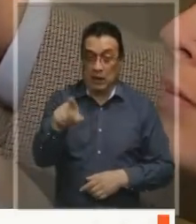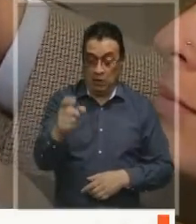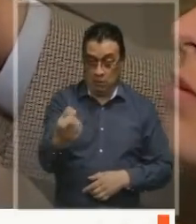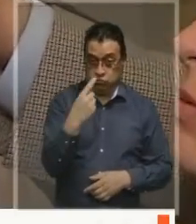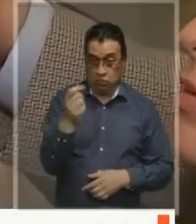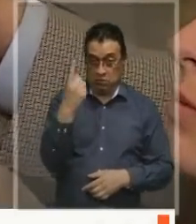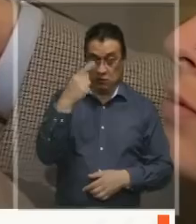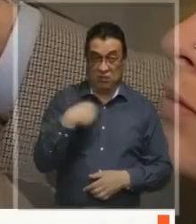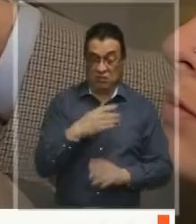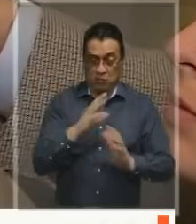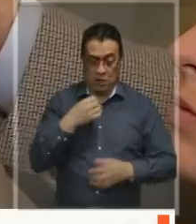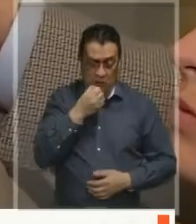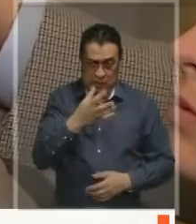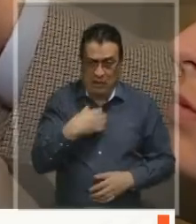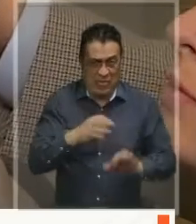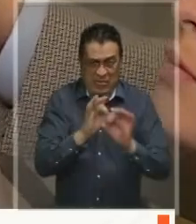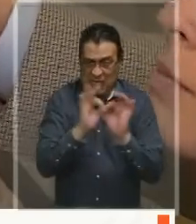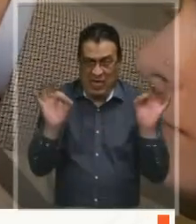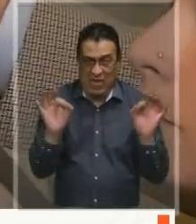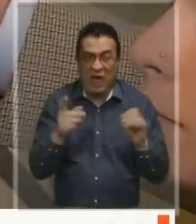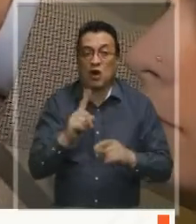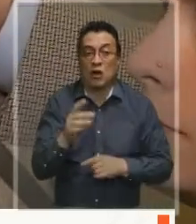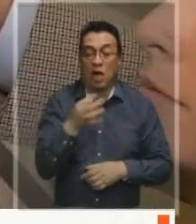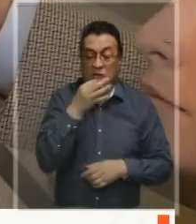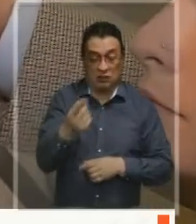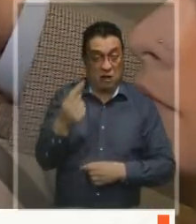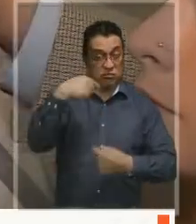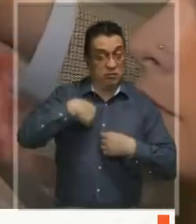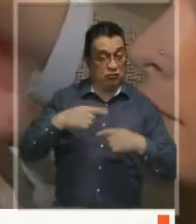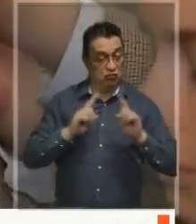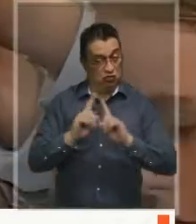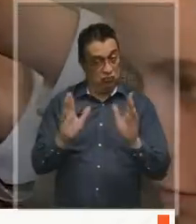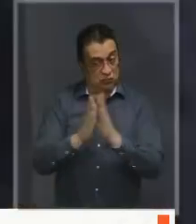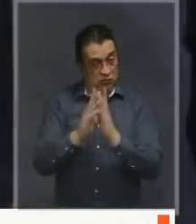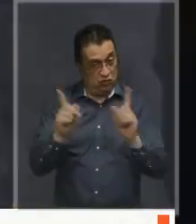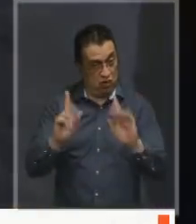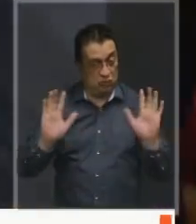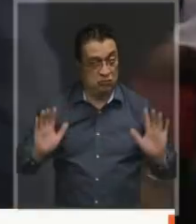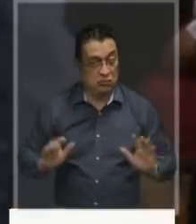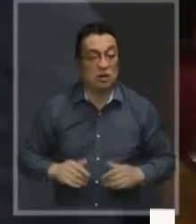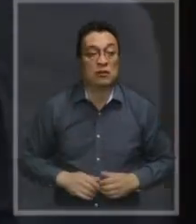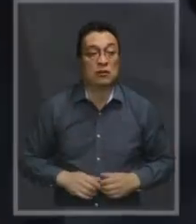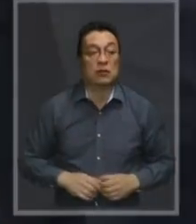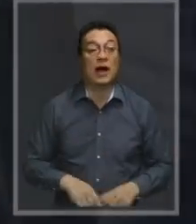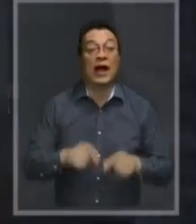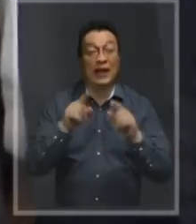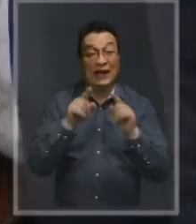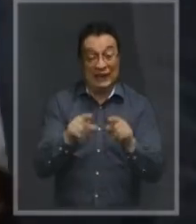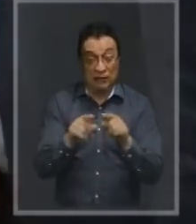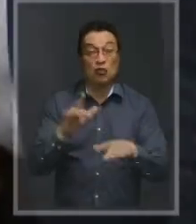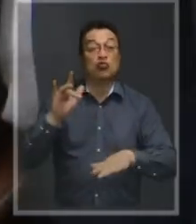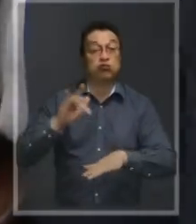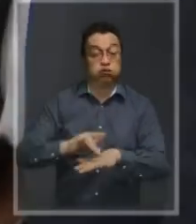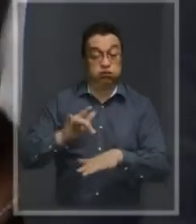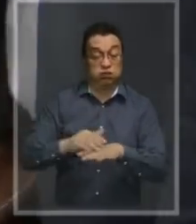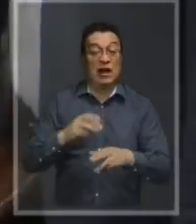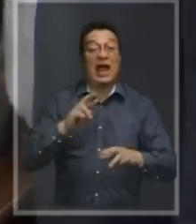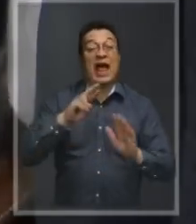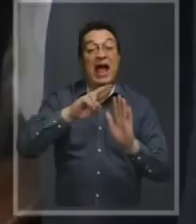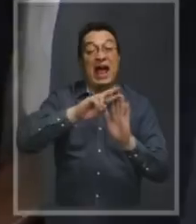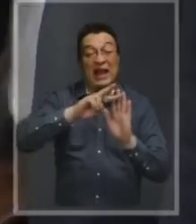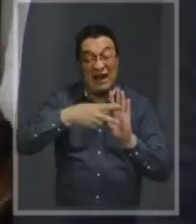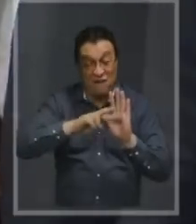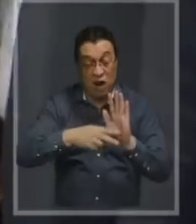nunca abrí la boca durante la comisión. Así que no ponga palabras en mi boca, porque eso no se lo voy a aceptar. Pese al ambiente tenso, la reforma avanza en la Comisión